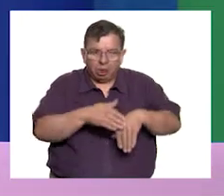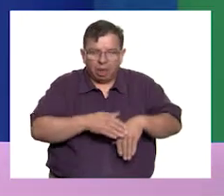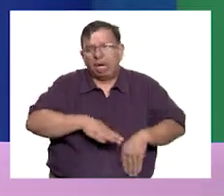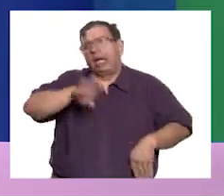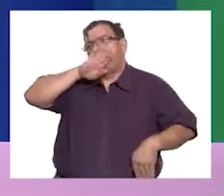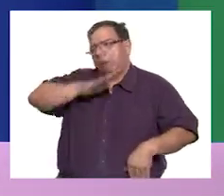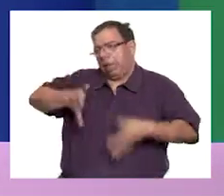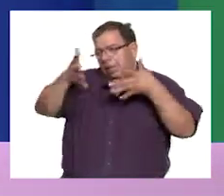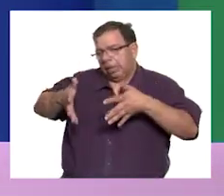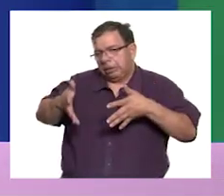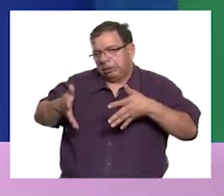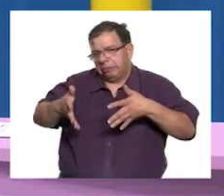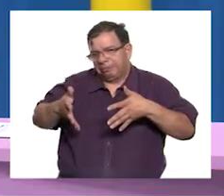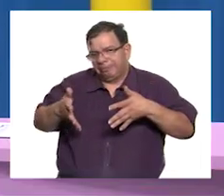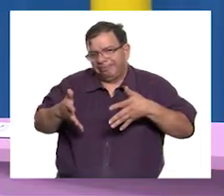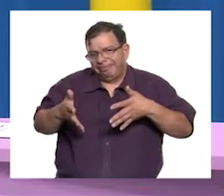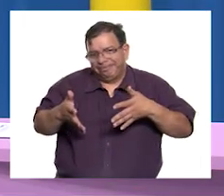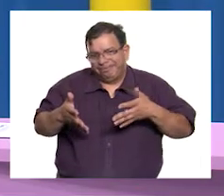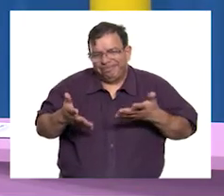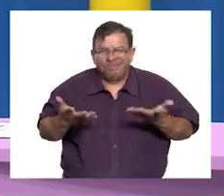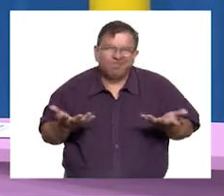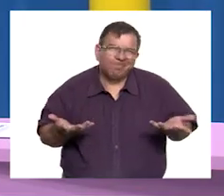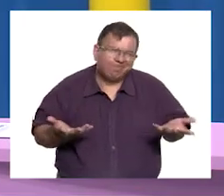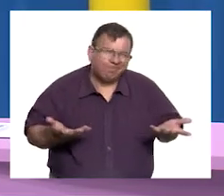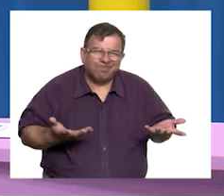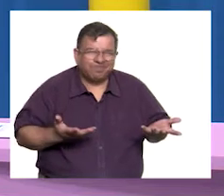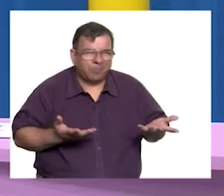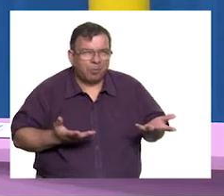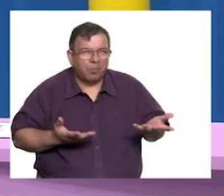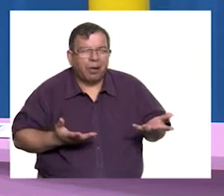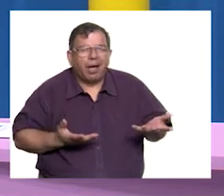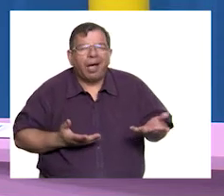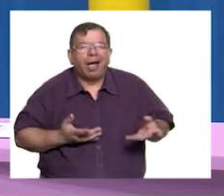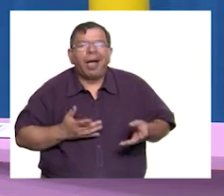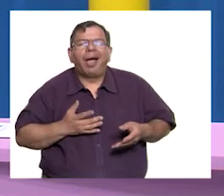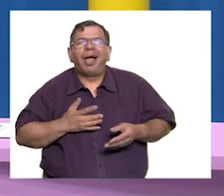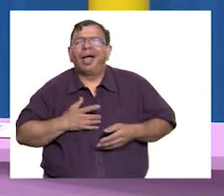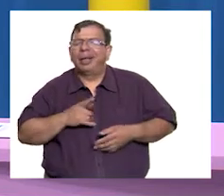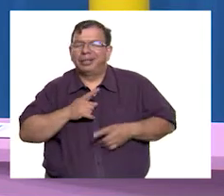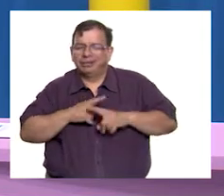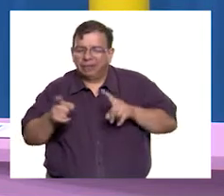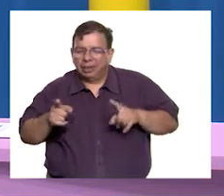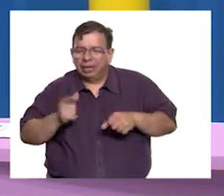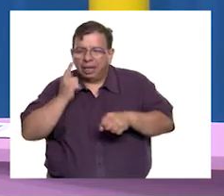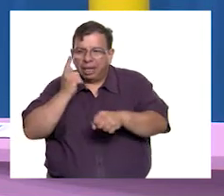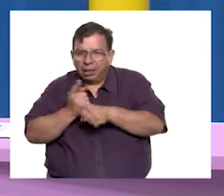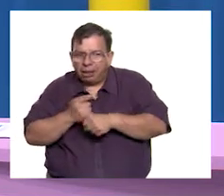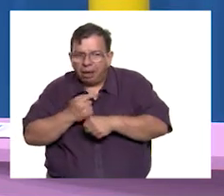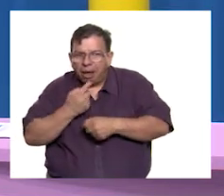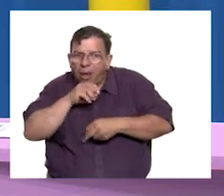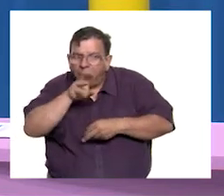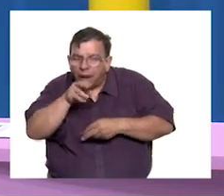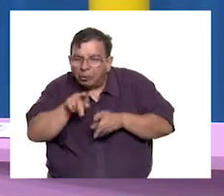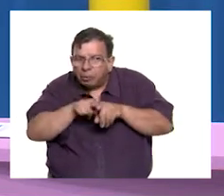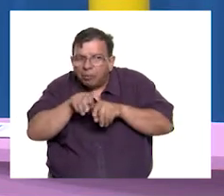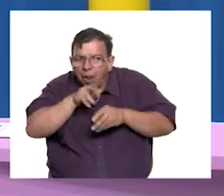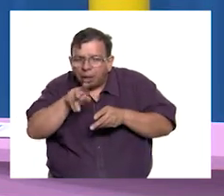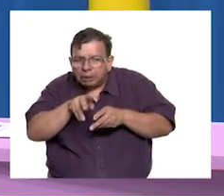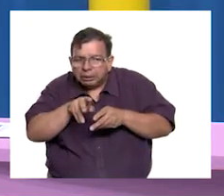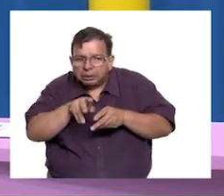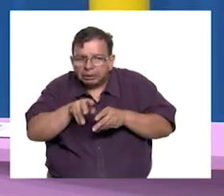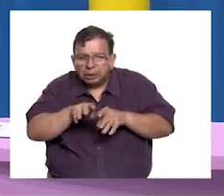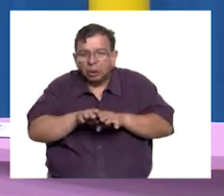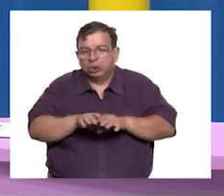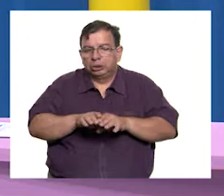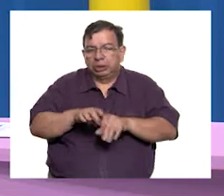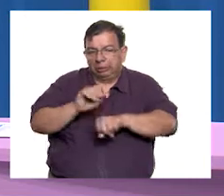su mamá. Más bien porque se da cuenta de que puede obtener un beneficio. Por eso toma el frasco de plata que pues, quiere quedar